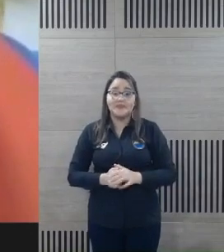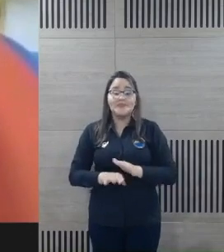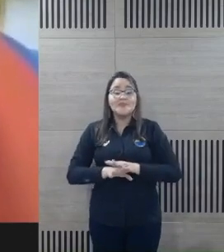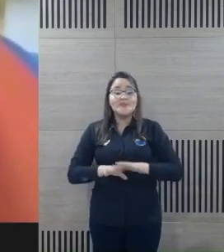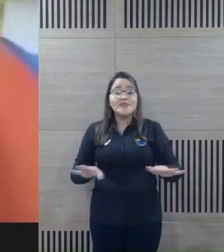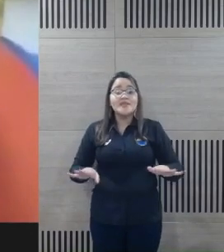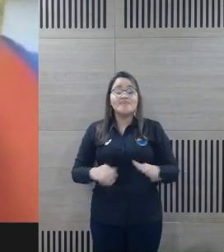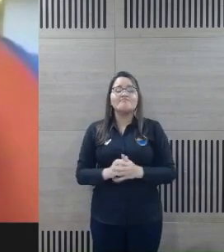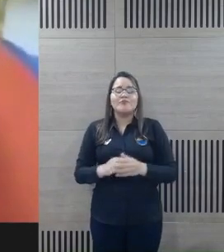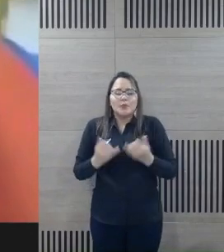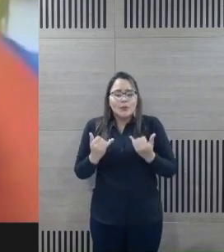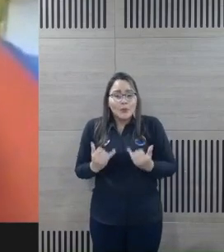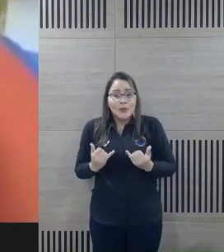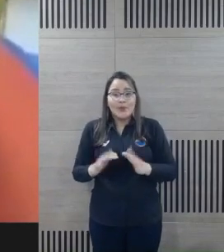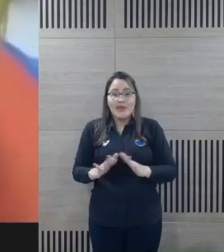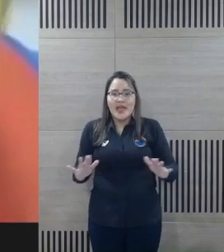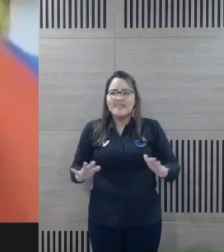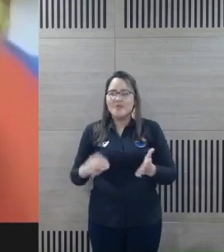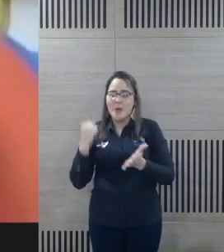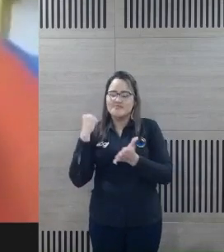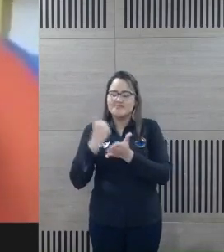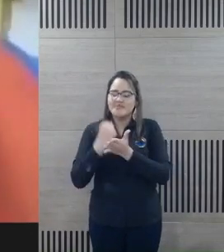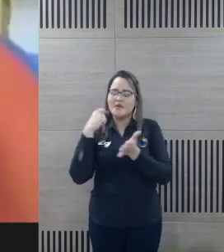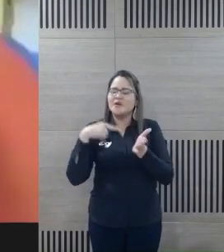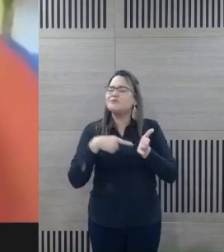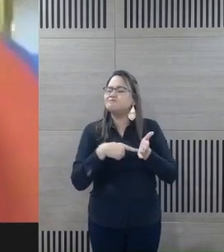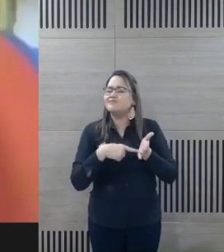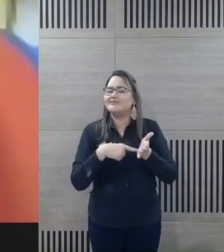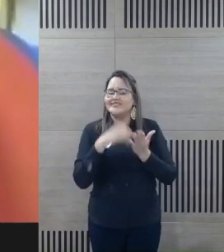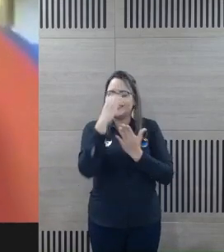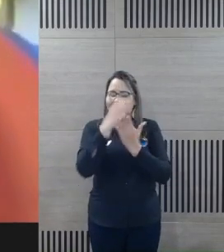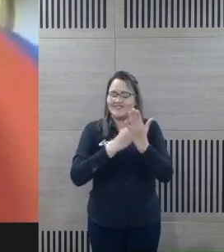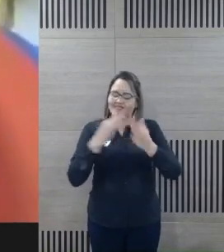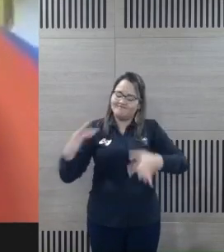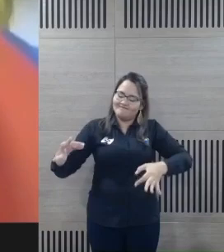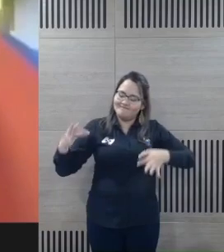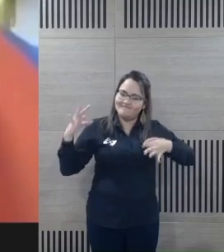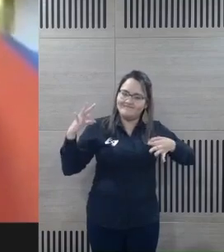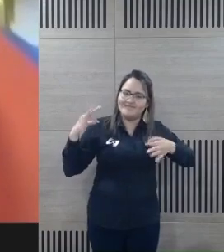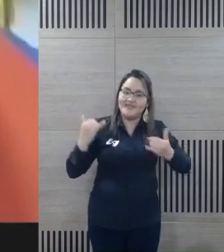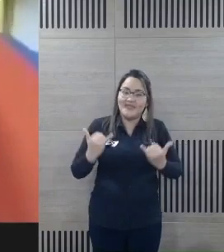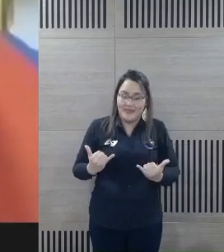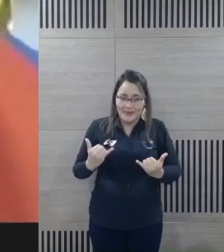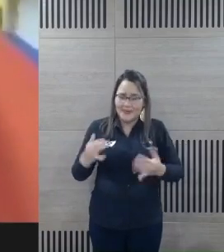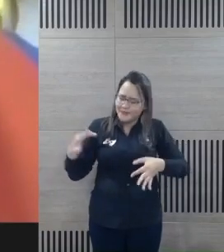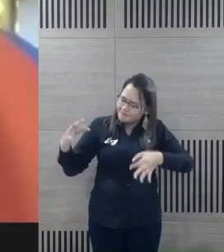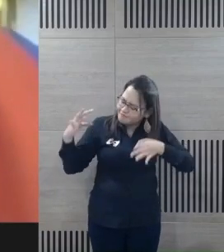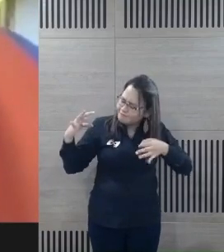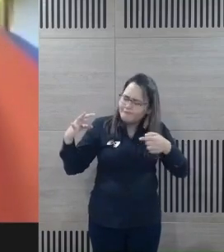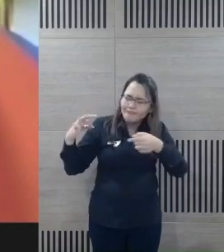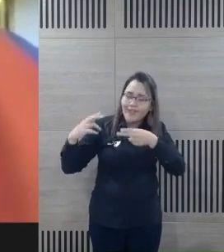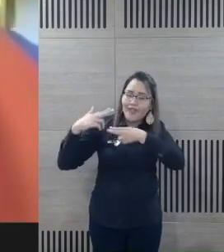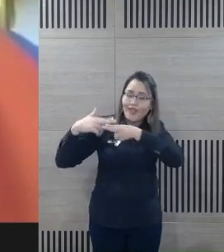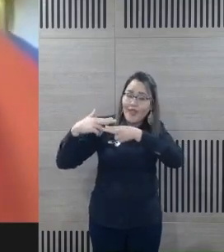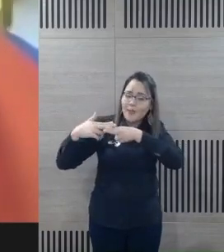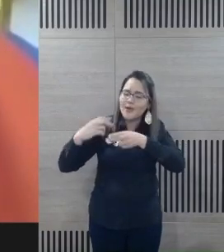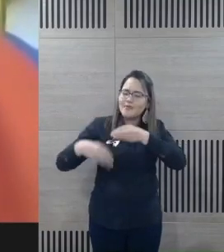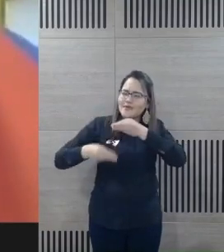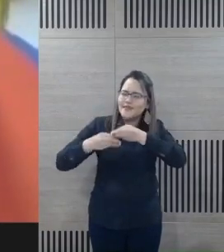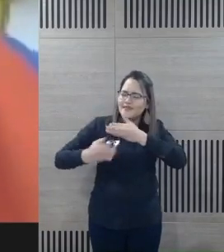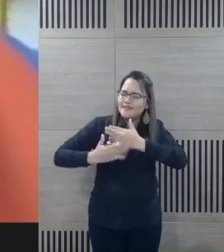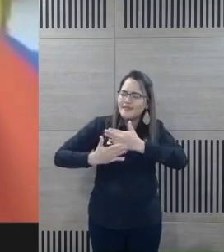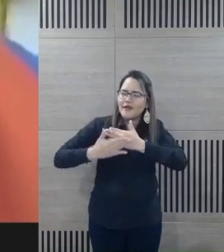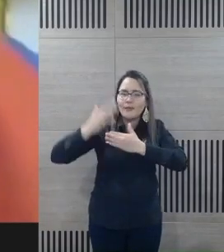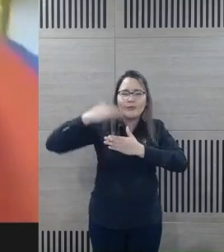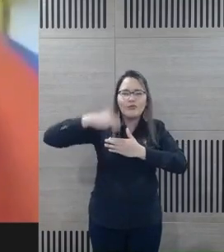donde encontramos nuestros nombres y nuestro título profesional, y que pues al observarlo nos